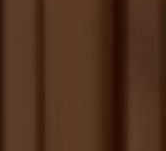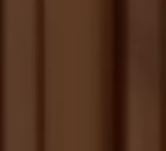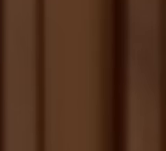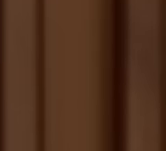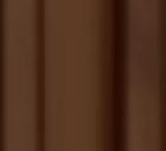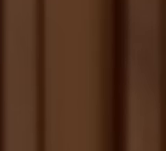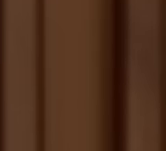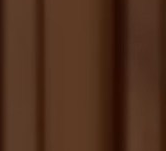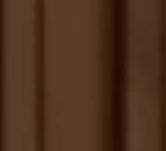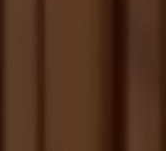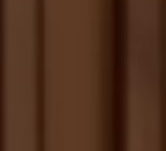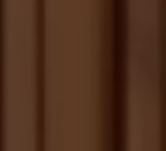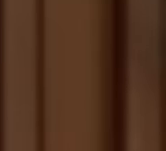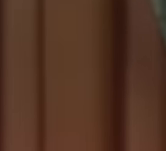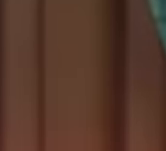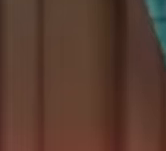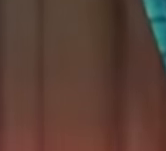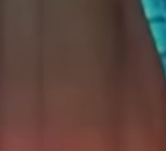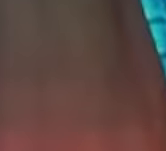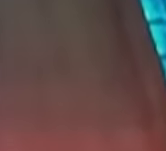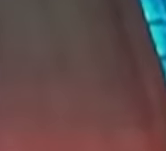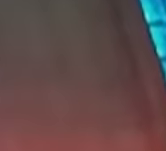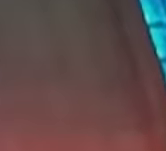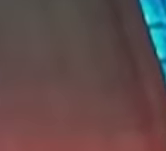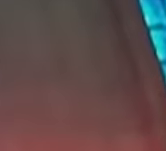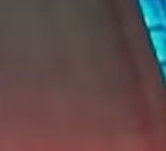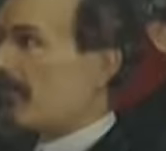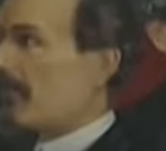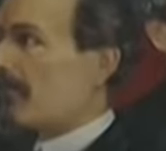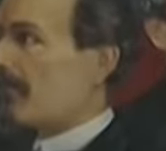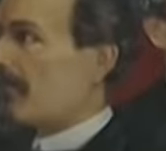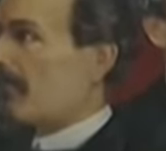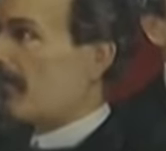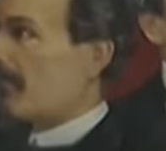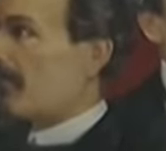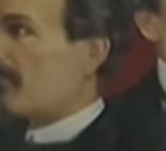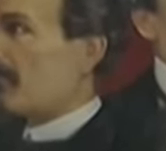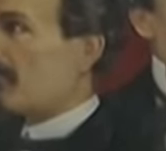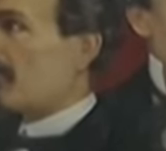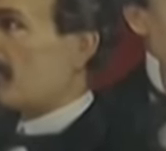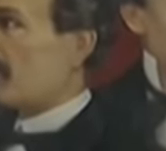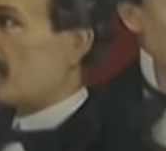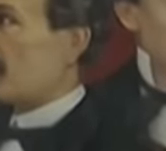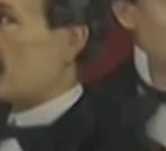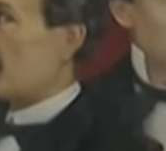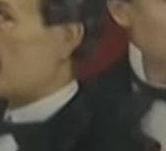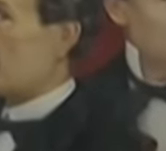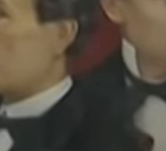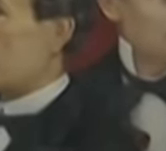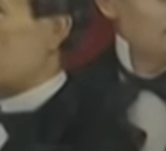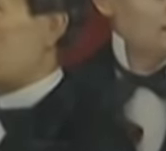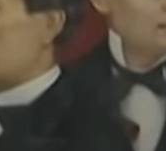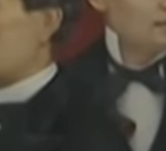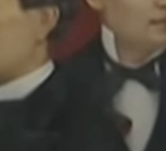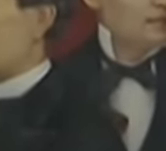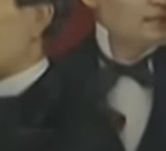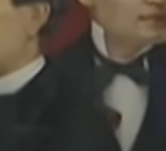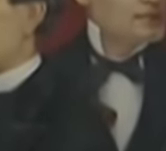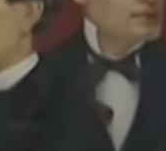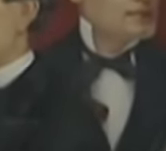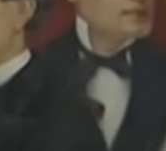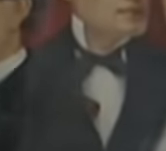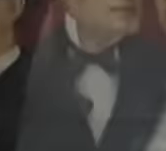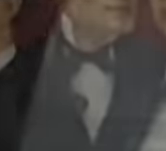Ha indicado que prevalecerá la justicia, se consolidará la paz y se hará valer la institucionalidad del Estado venezolano. También